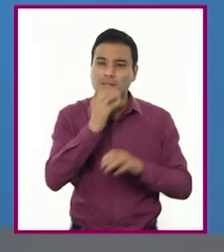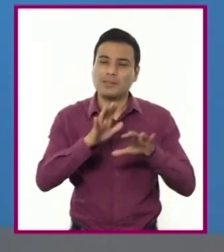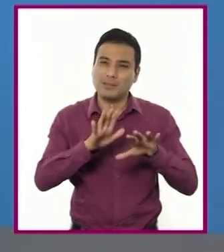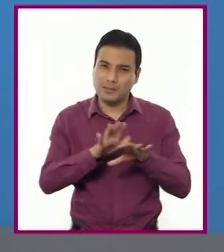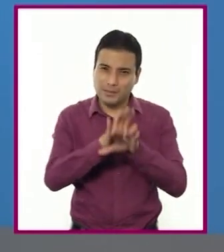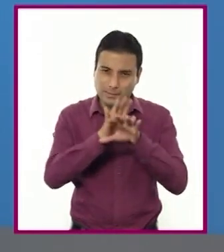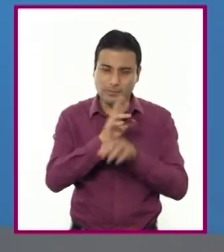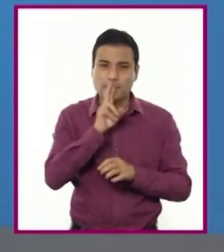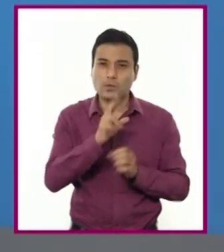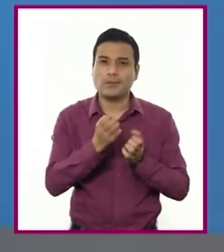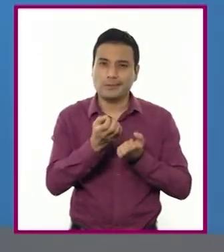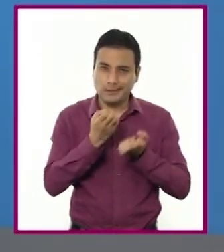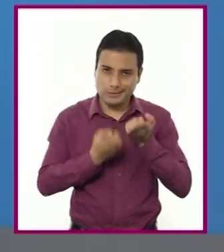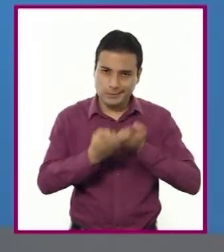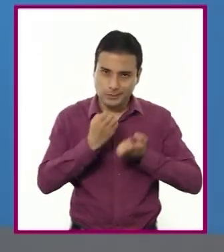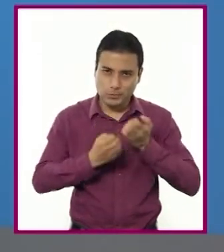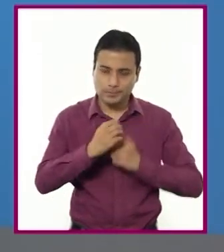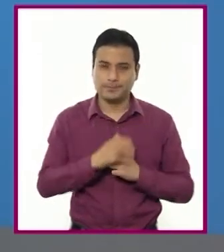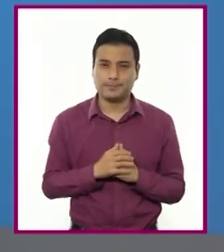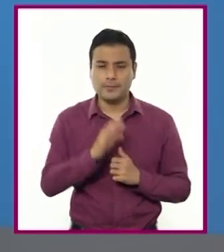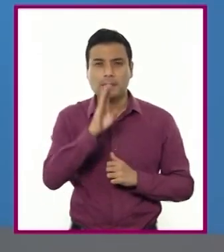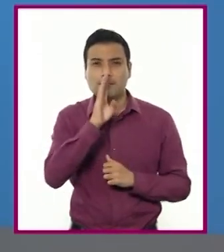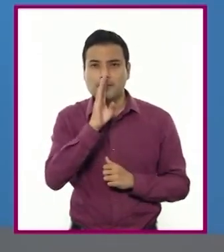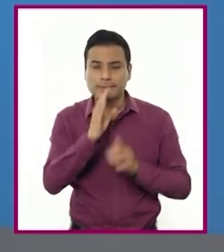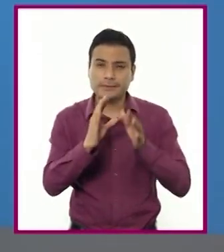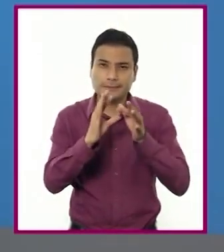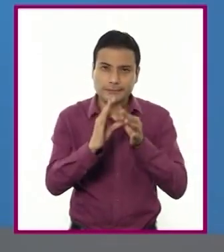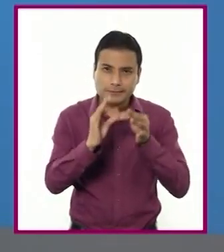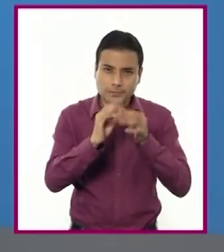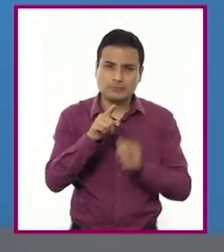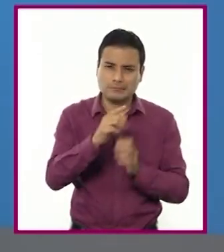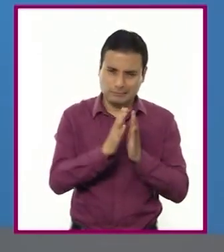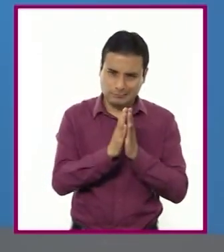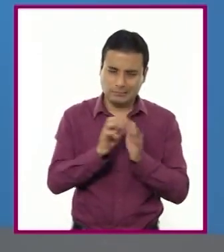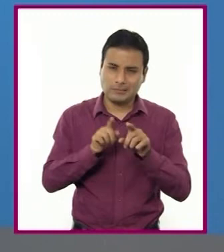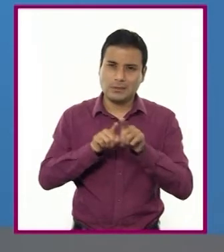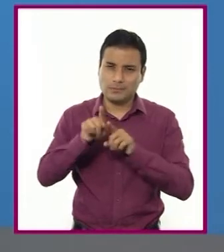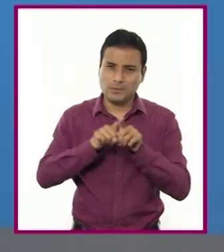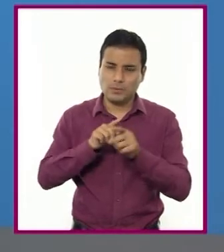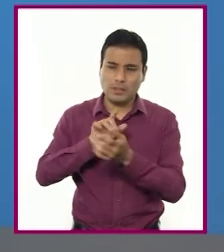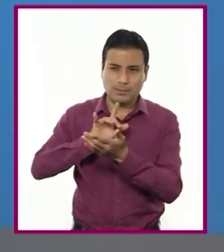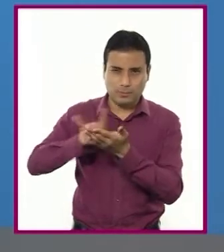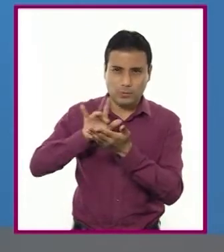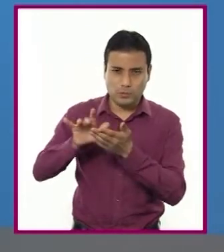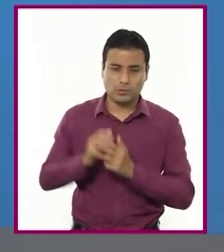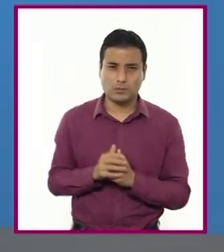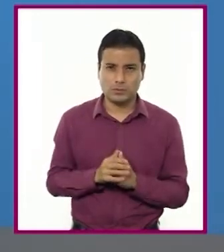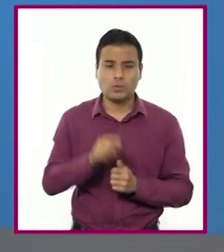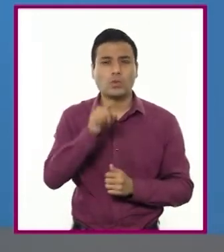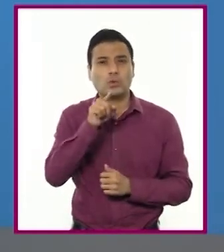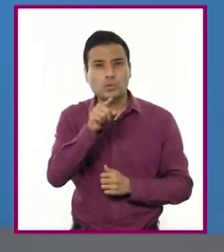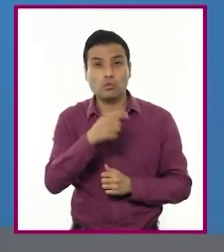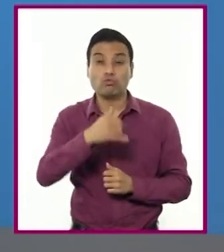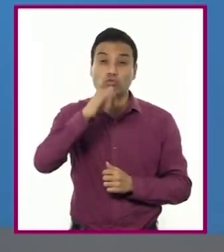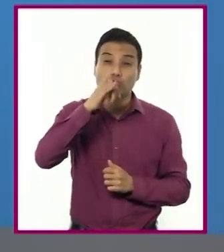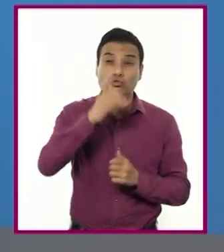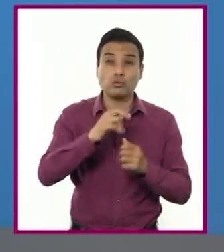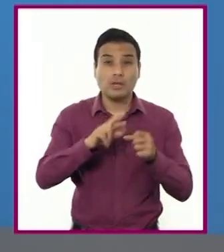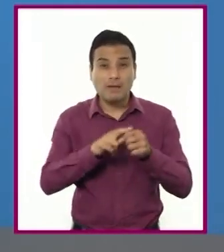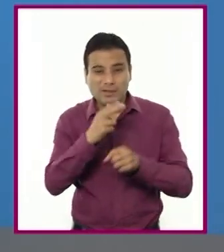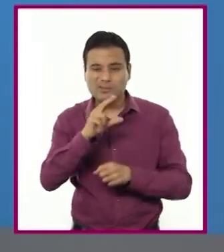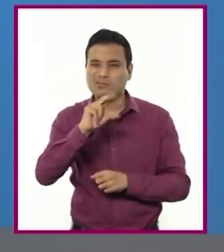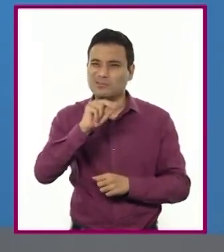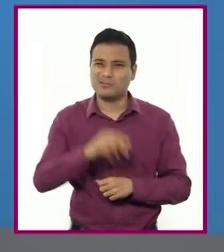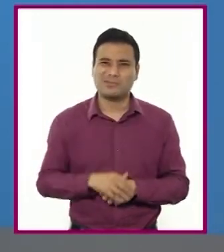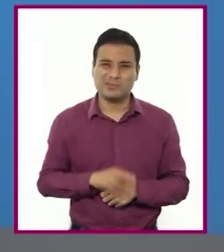realizar actividad física. Su mamá les explica que se solidaricen con su hermana o hermano y corrijan sus hábitos de alimentación, entre